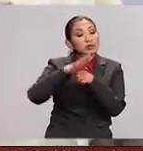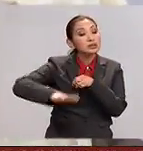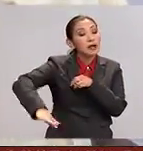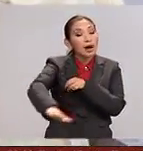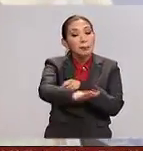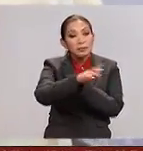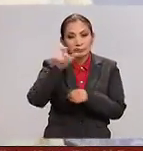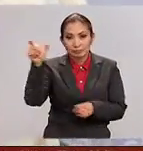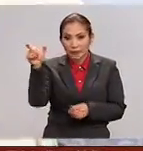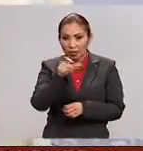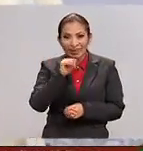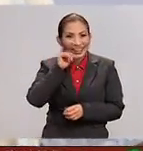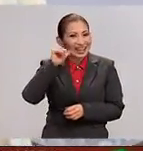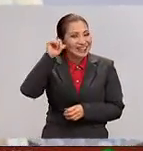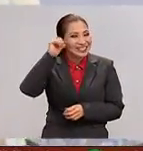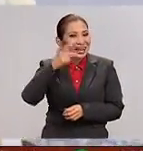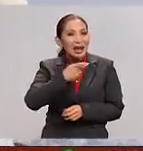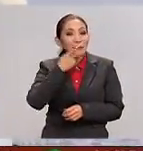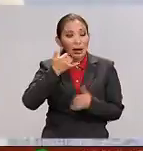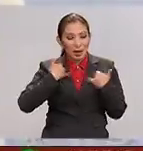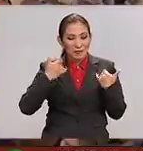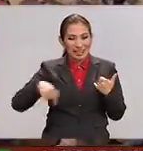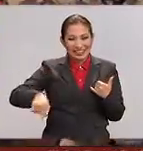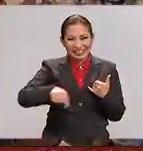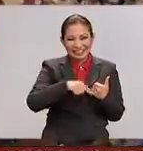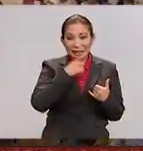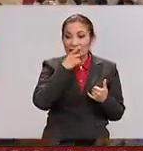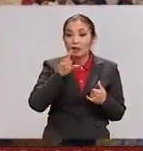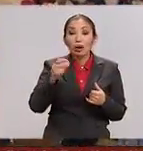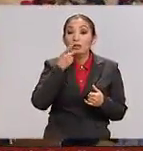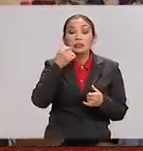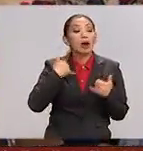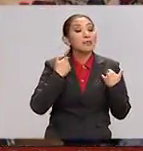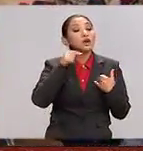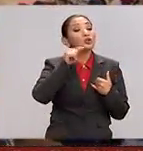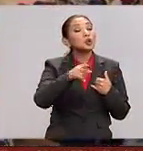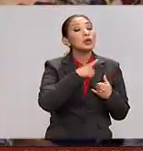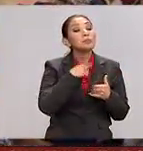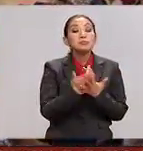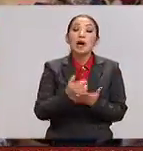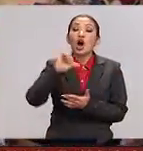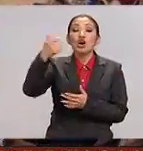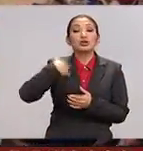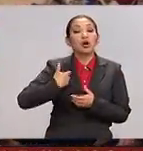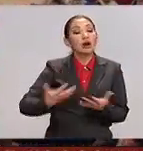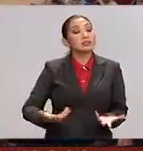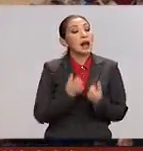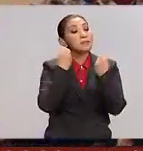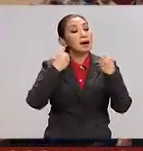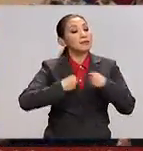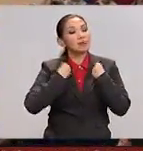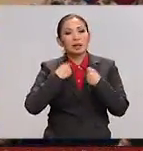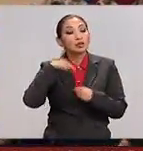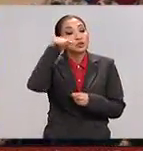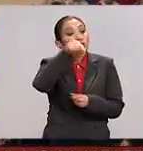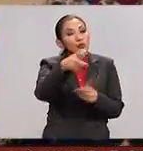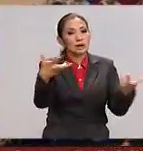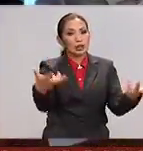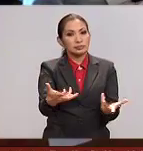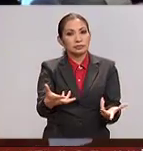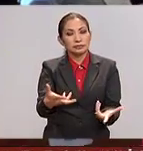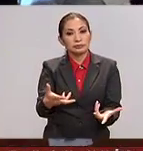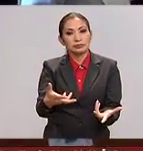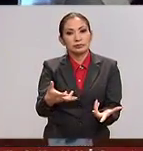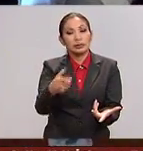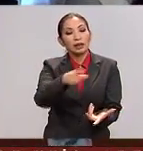sociedad. O sea, cuando ayer él habla a los jóvenes, no les dice a los jóvenes que tienen que esperar que otros los salven de la violencia, les dice lo que tienen que hacer y